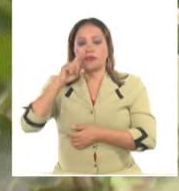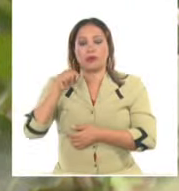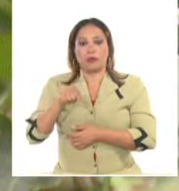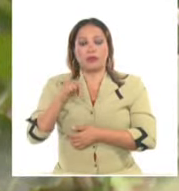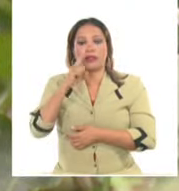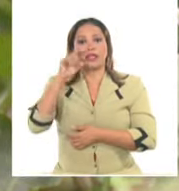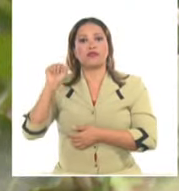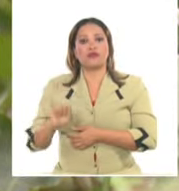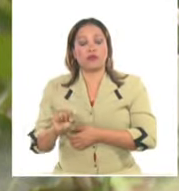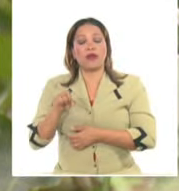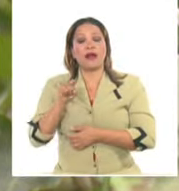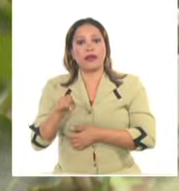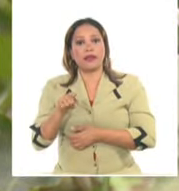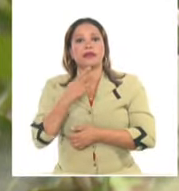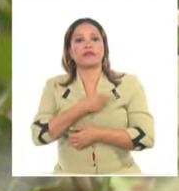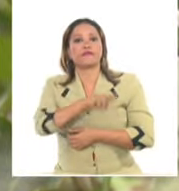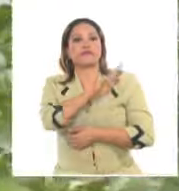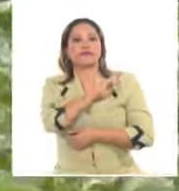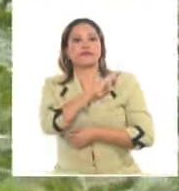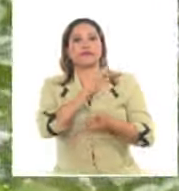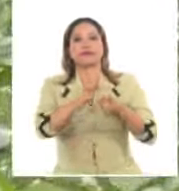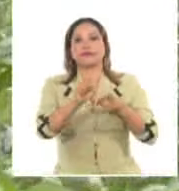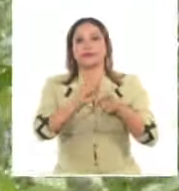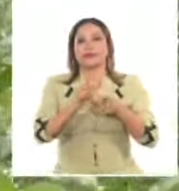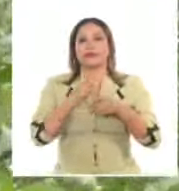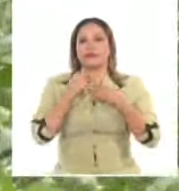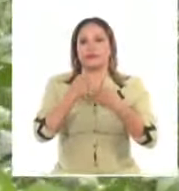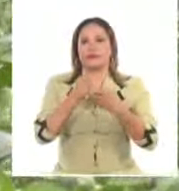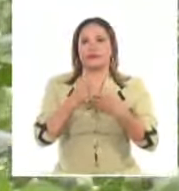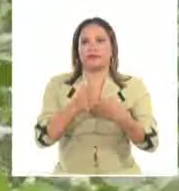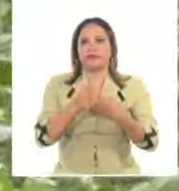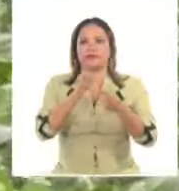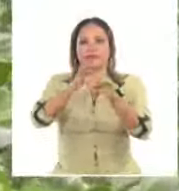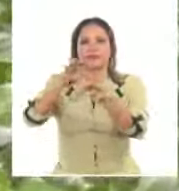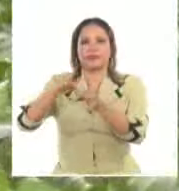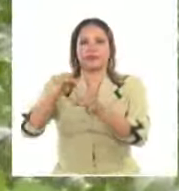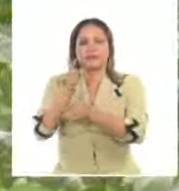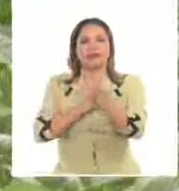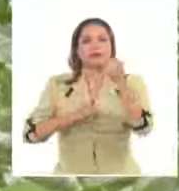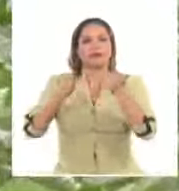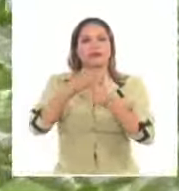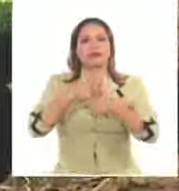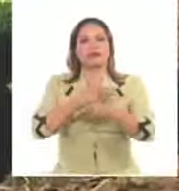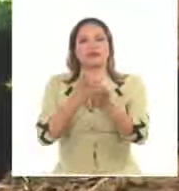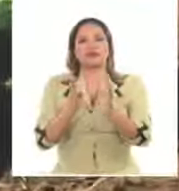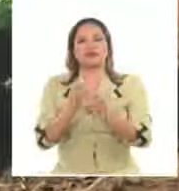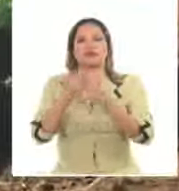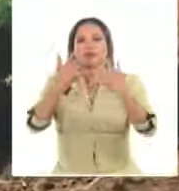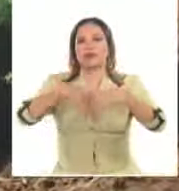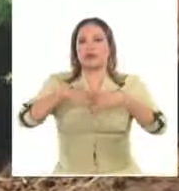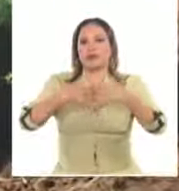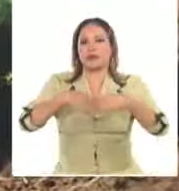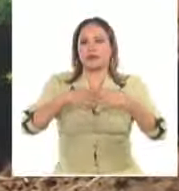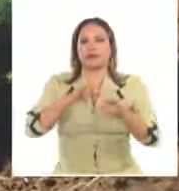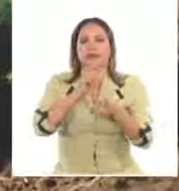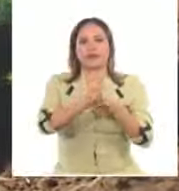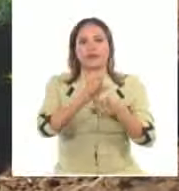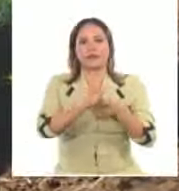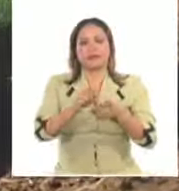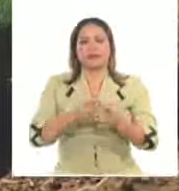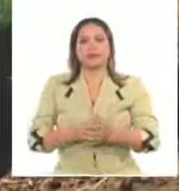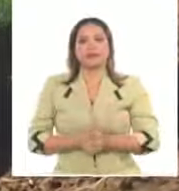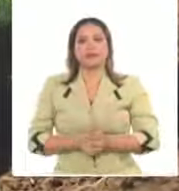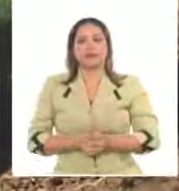es responsabilidad del sector campesino y cooperativo, factor esencial en el autoabastecimiento agrícola. Ellos asumen un